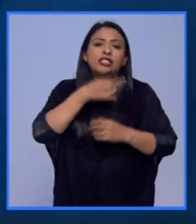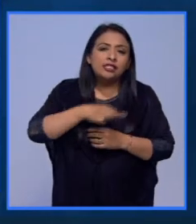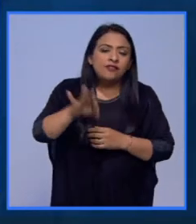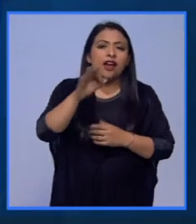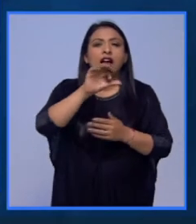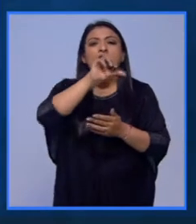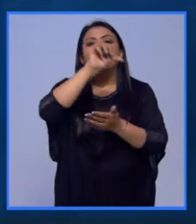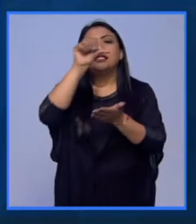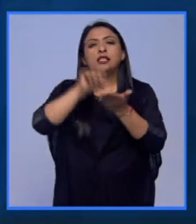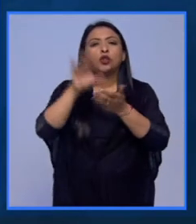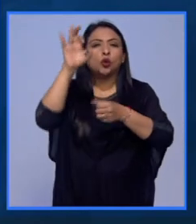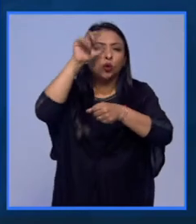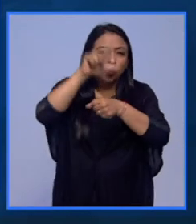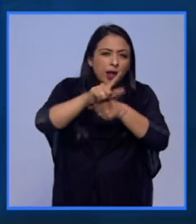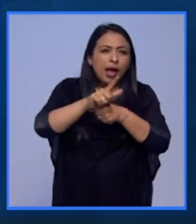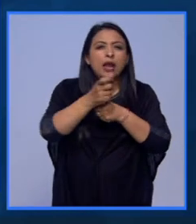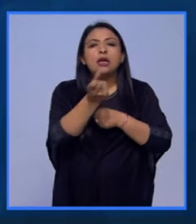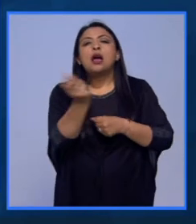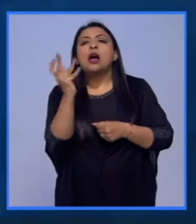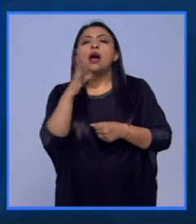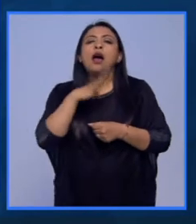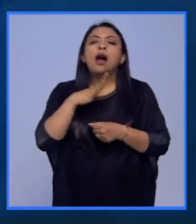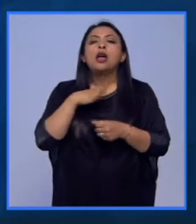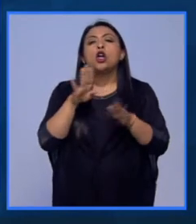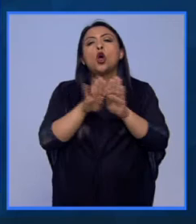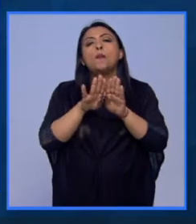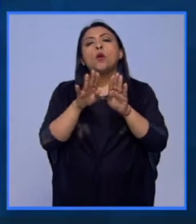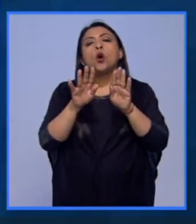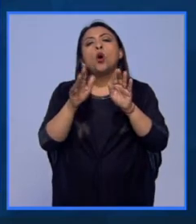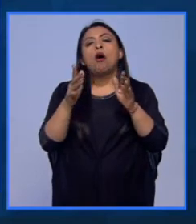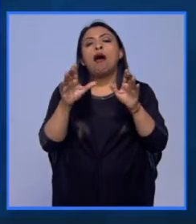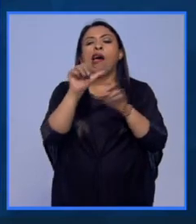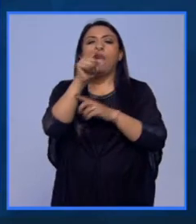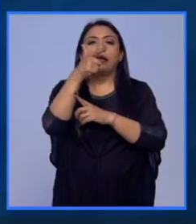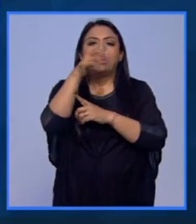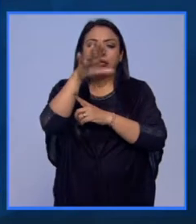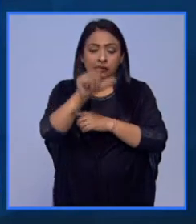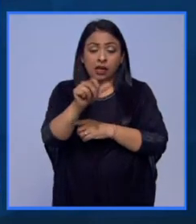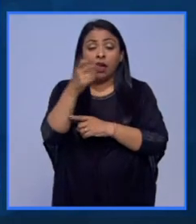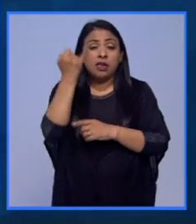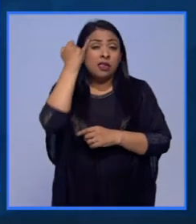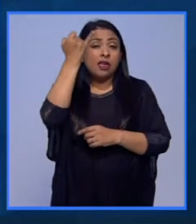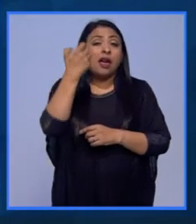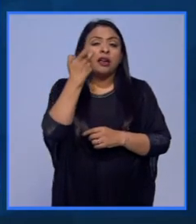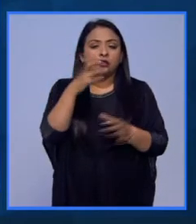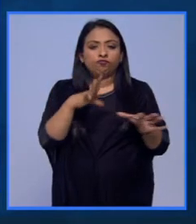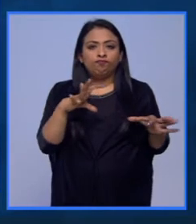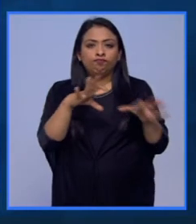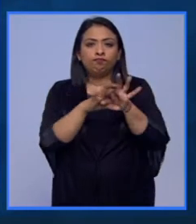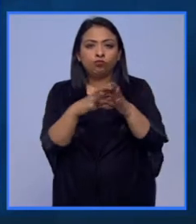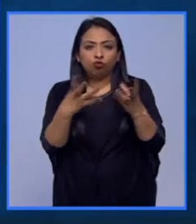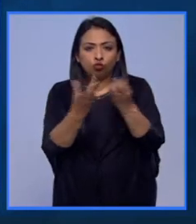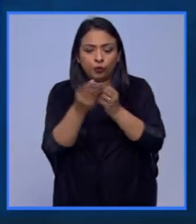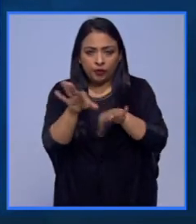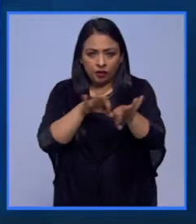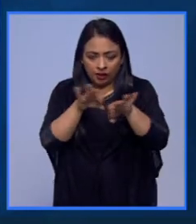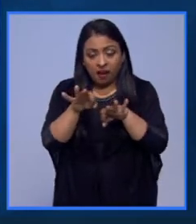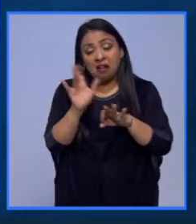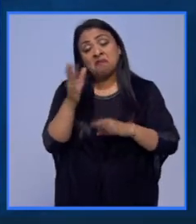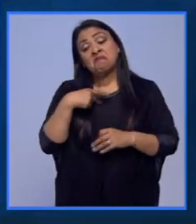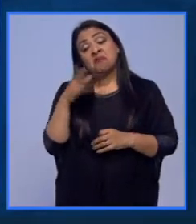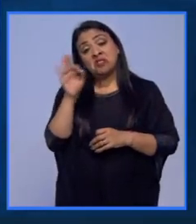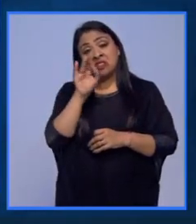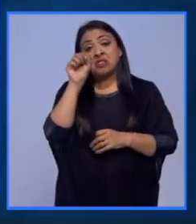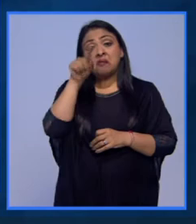centros culturales, algunos que tienen algunas agencias. La idea de esto es que puedan crear vínculos de trabajo y a lo mejor